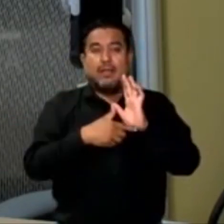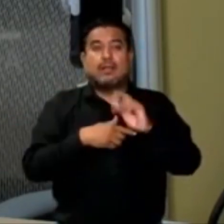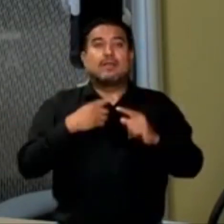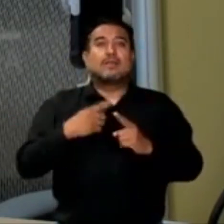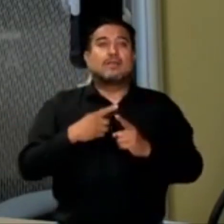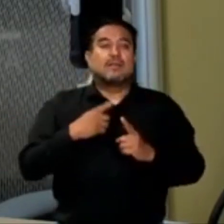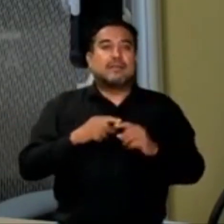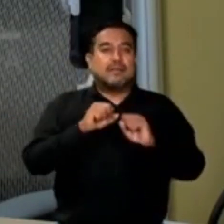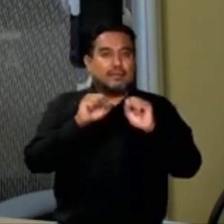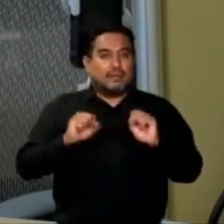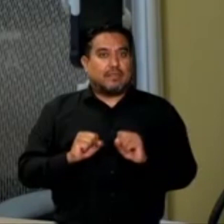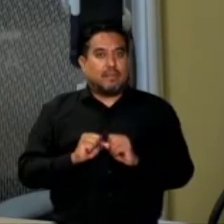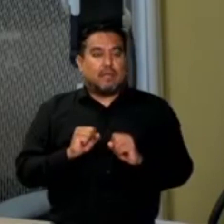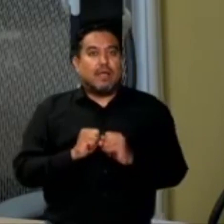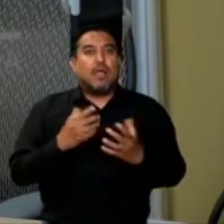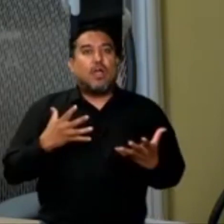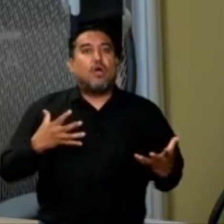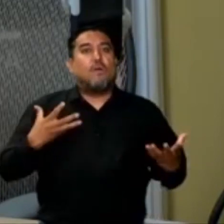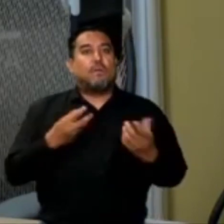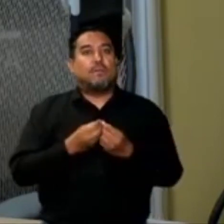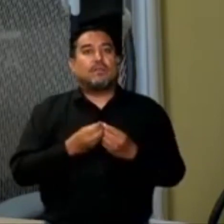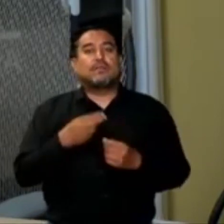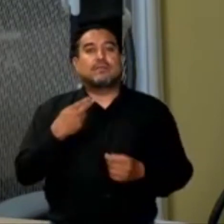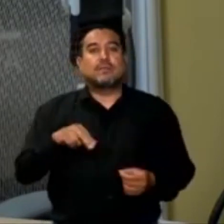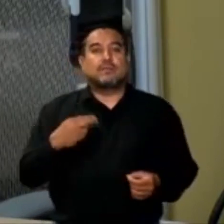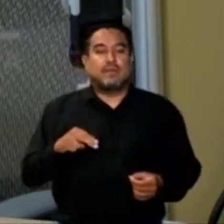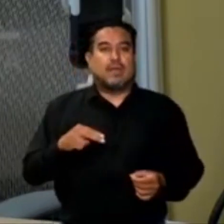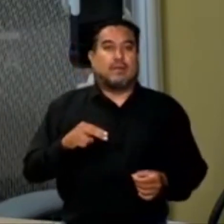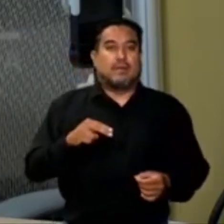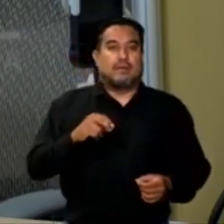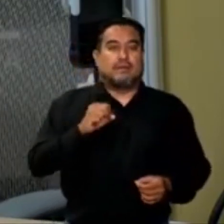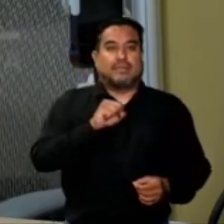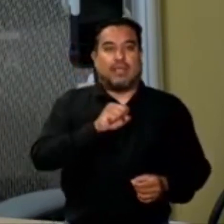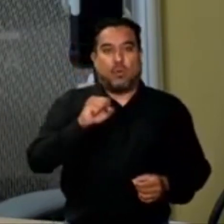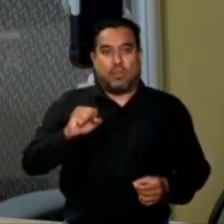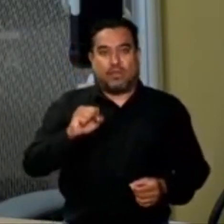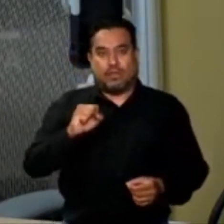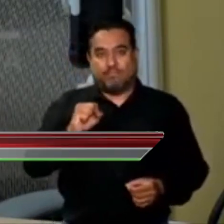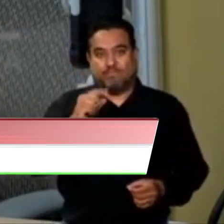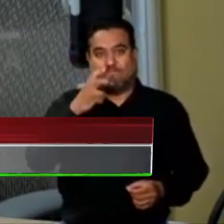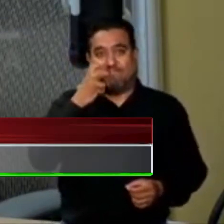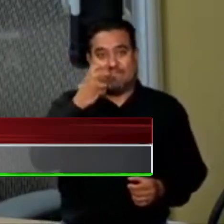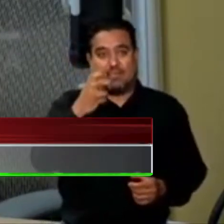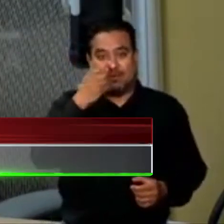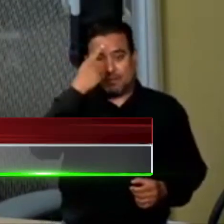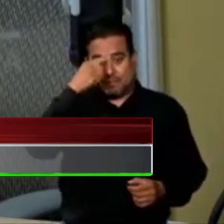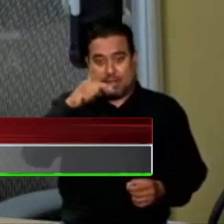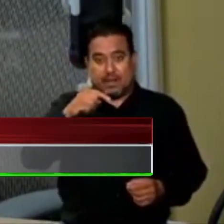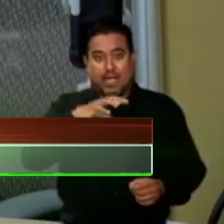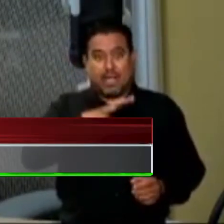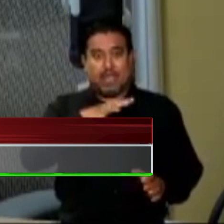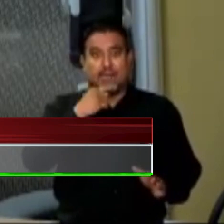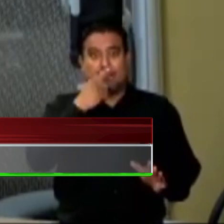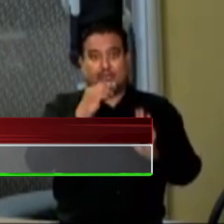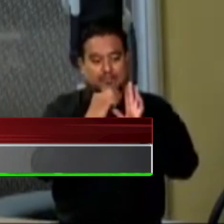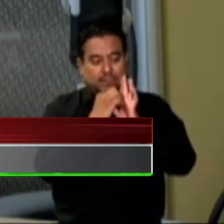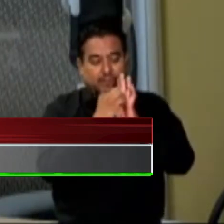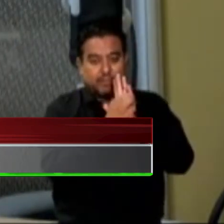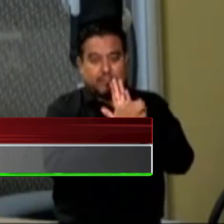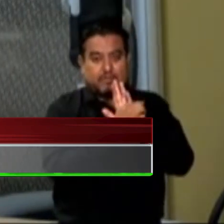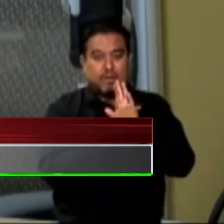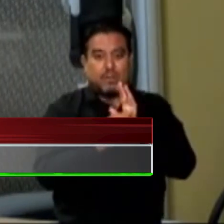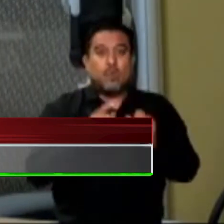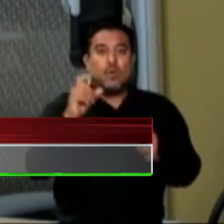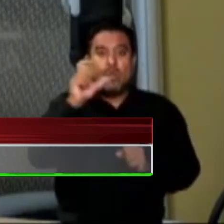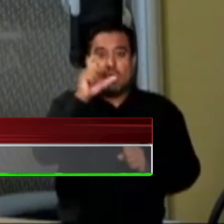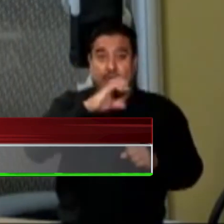sistema complementario de seguridad social. ¿Y qué renglón aumentaron ahí? La prestación complementaria